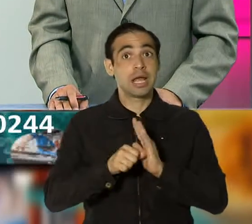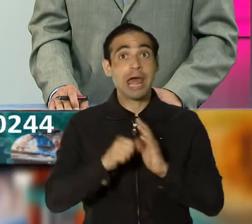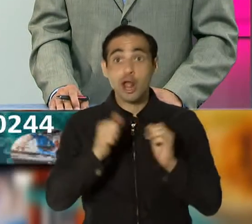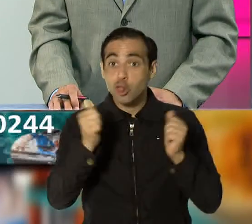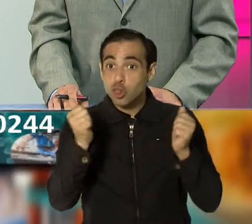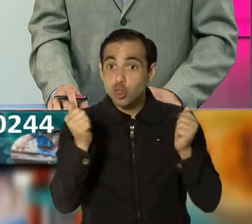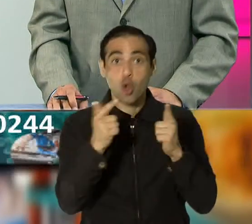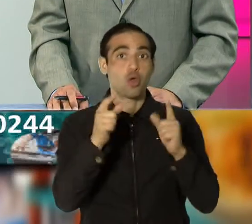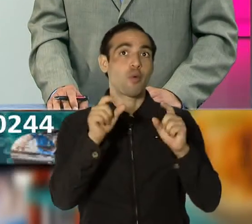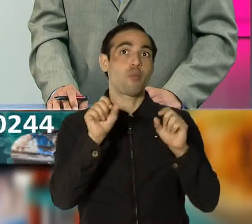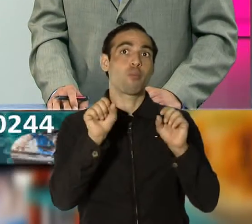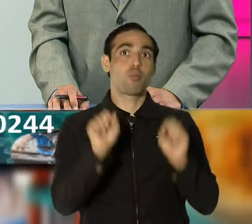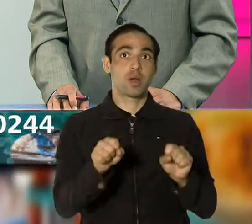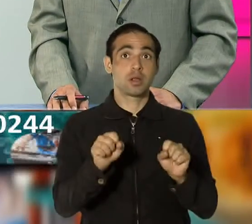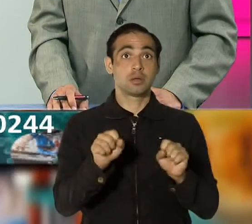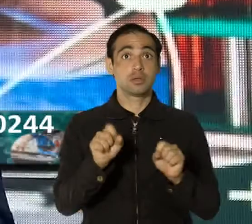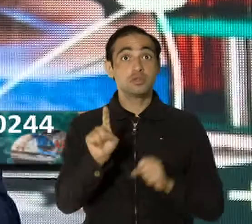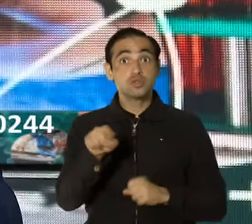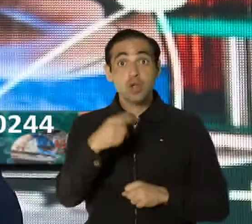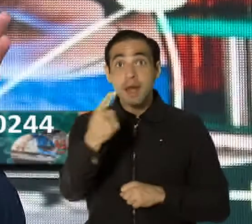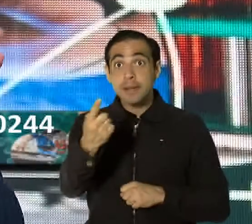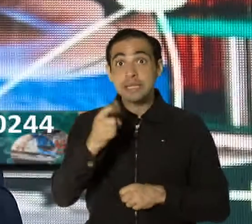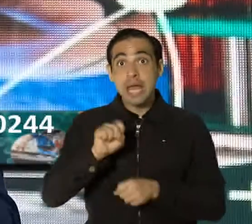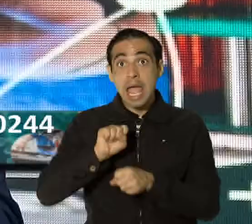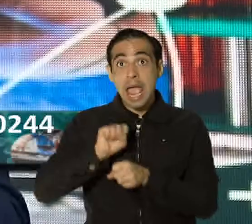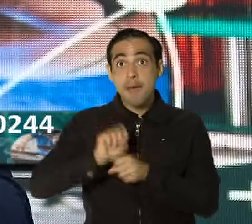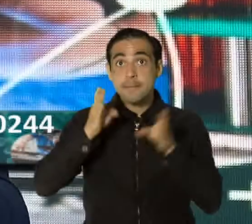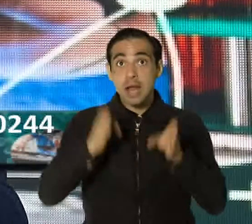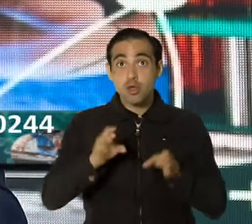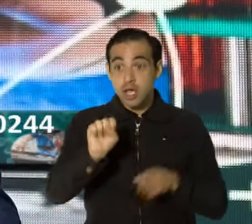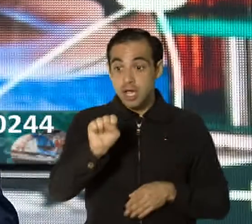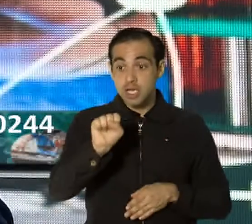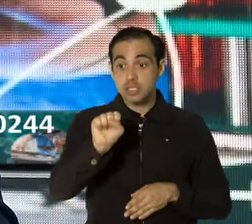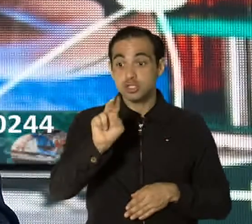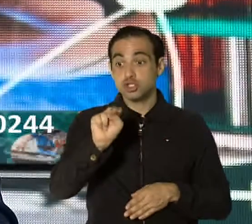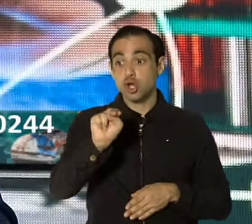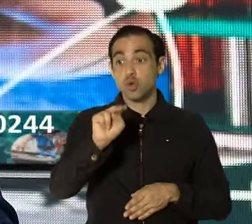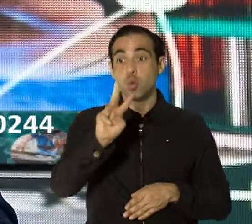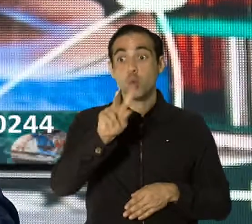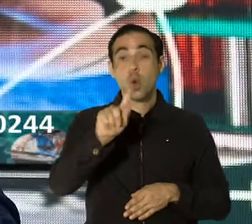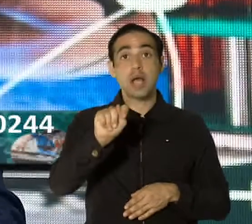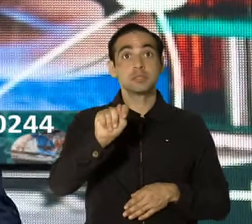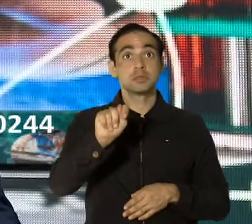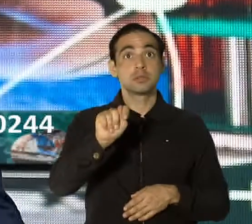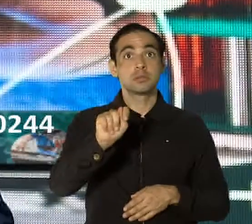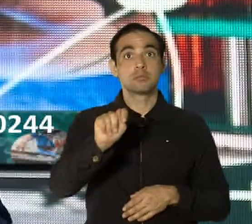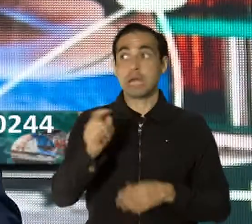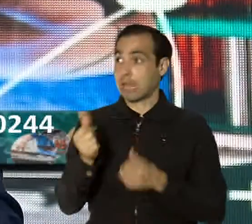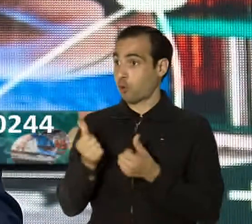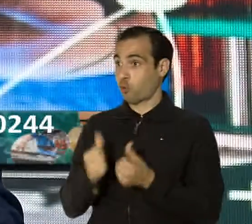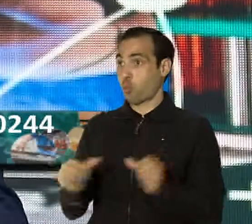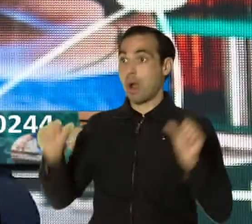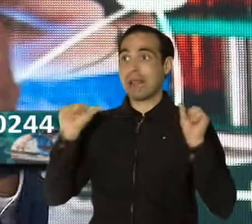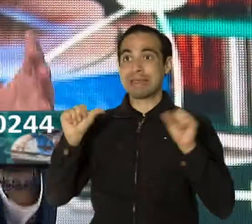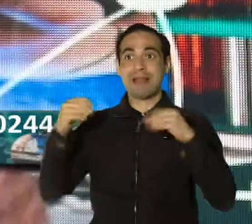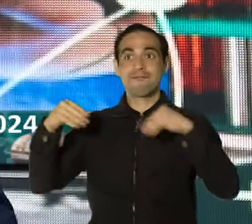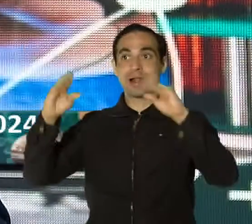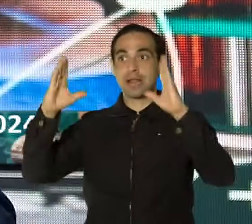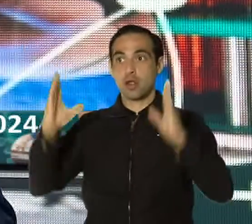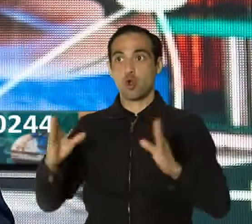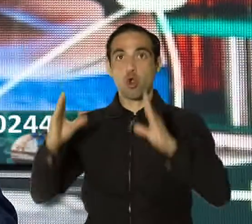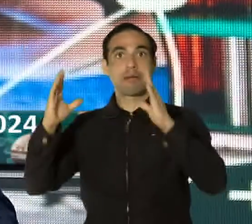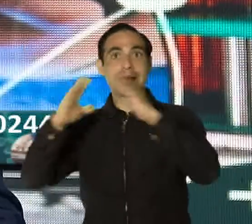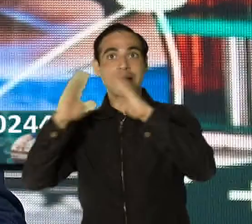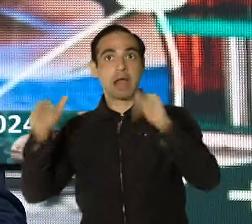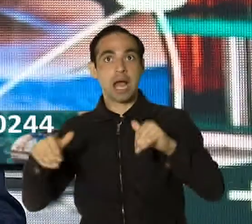Qué No bien. solamente para empleados de SunWest Mortgage, está al alcance de cualquier, ¿verdad?, corredor de bienes raíces, cliente, banquero, el que